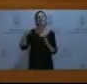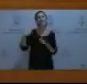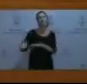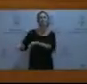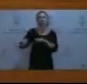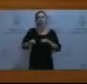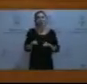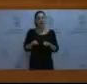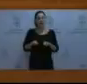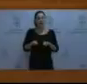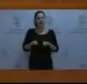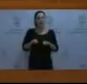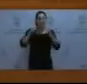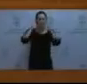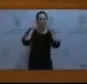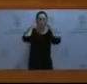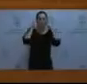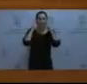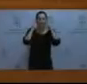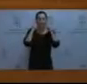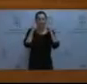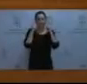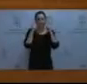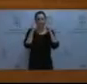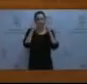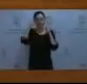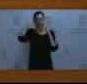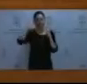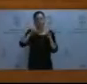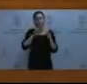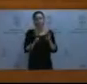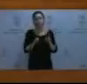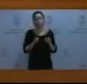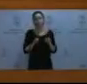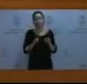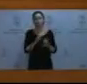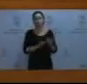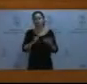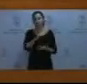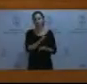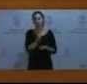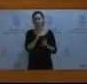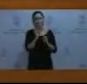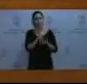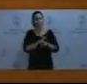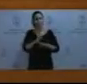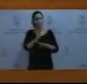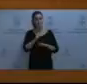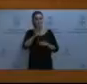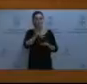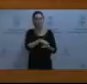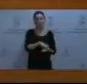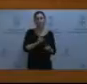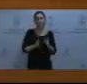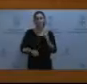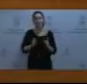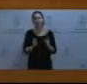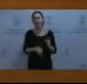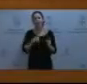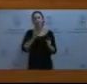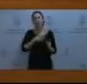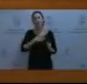intentaron enderezar, no eran ajenos a esta polémica. De hecho, no una persona cualquiera de la consejería, sino que era director general de Patrimonio